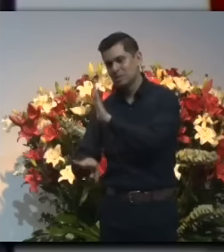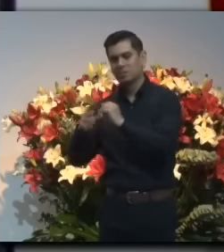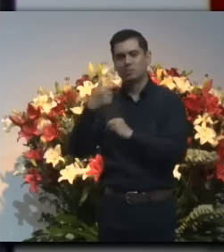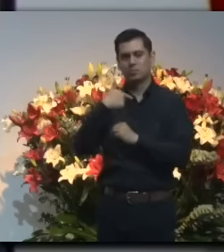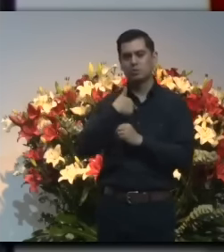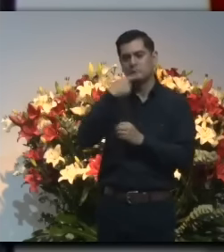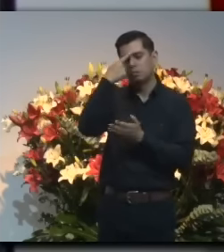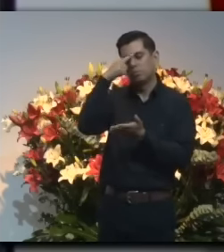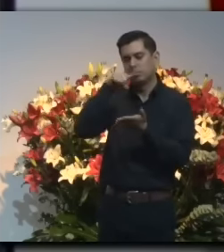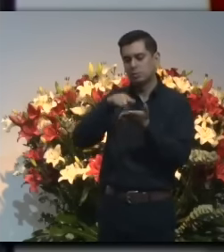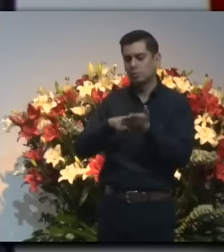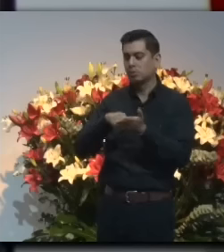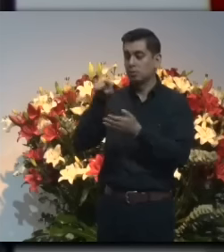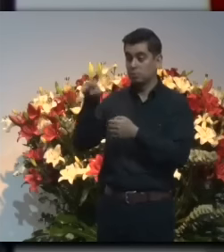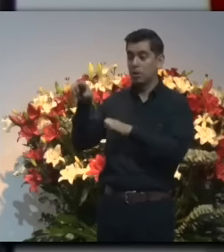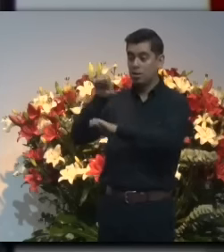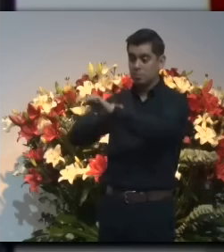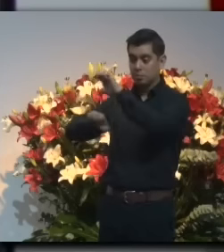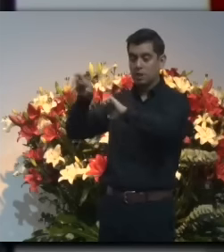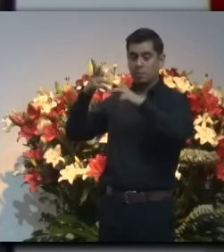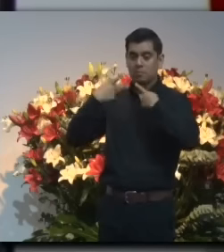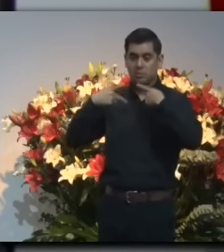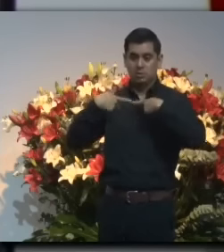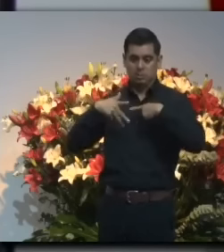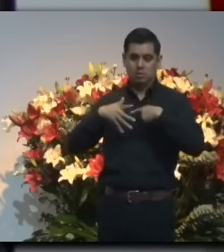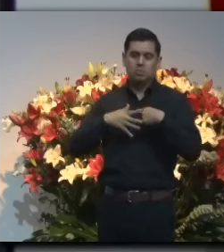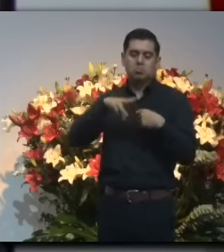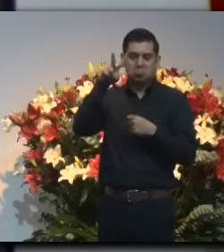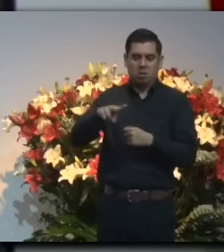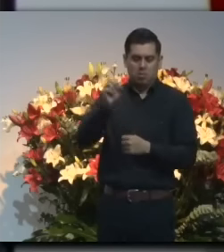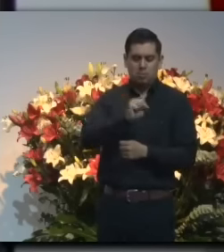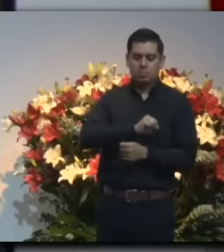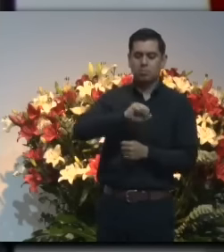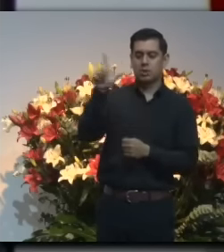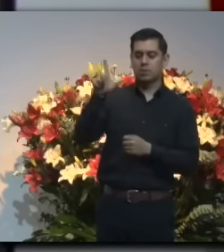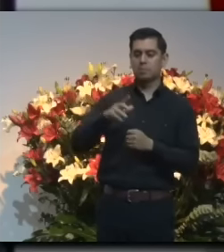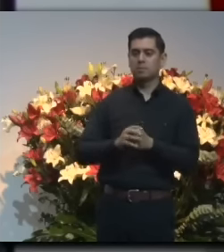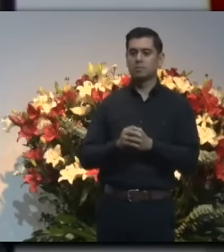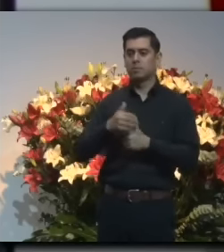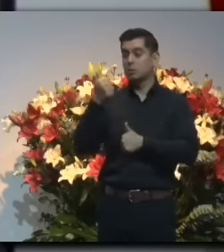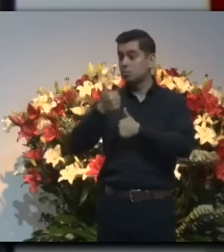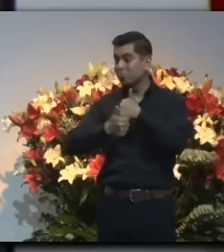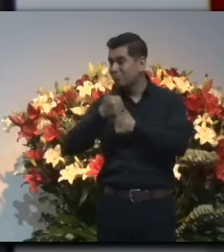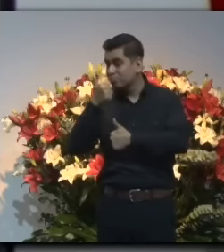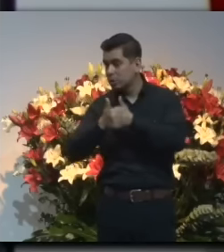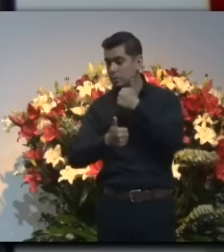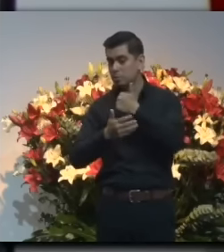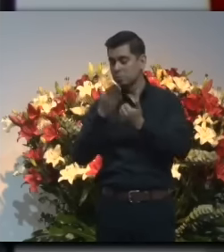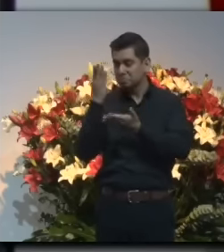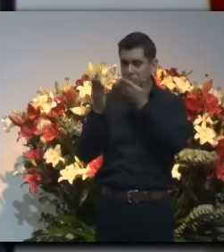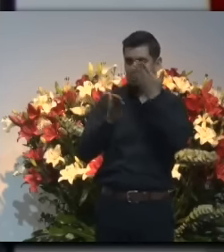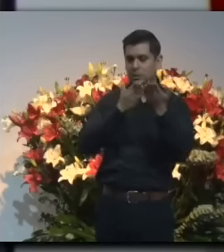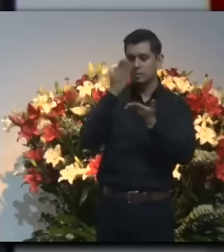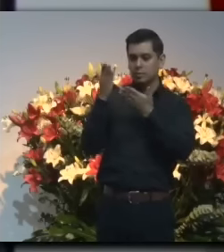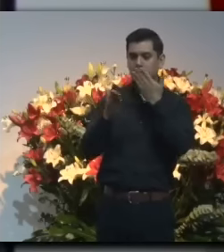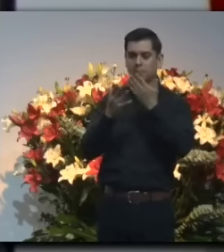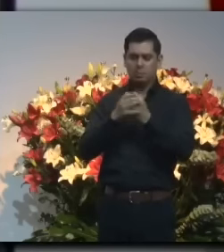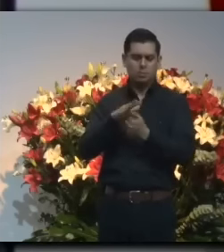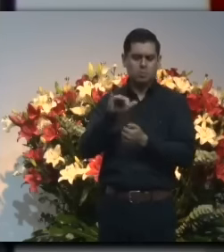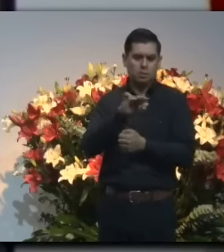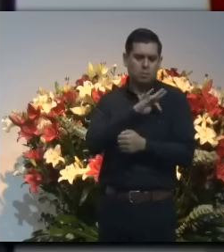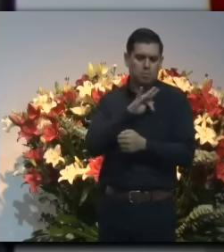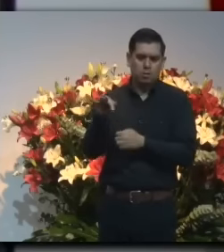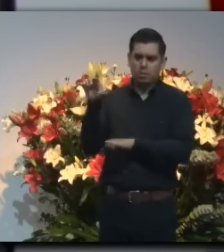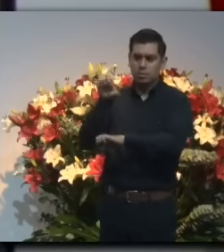los embajadores fueran gente capaz y que toda esa gente que ha hecho carrera en el servicio exterior mexicano pues tenga la posibilidad de ser